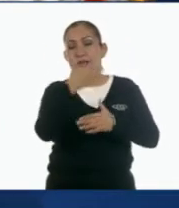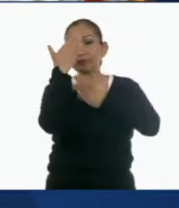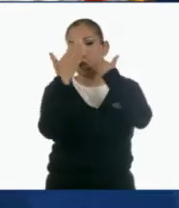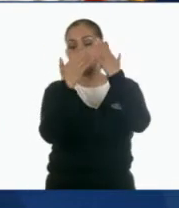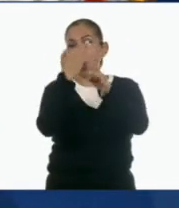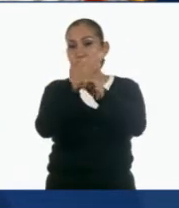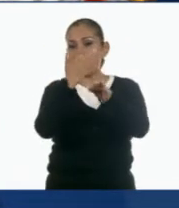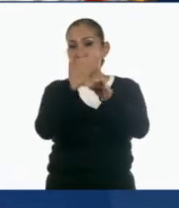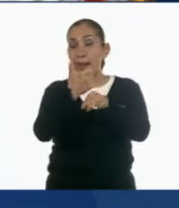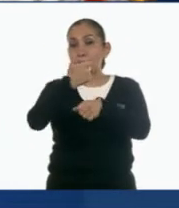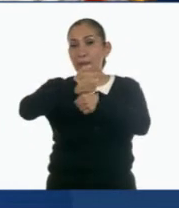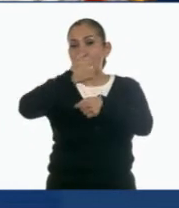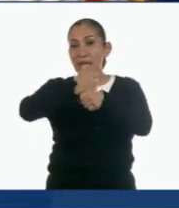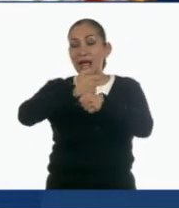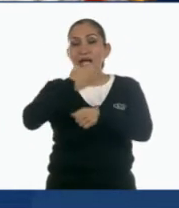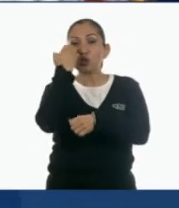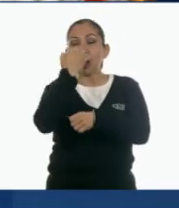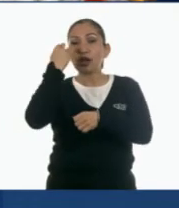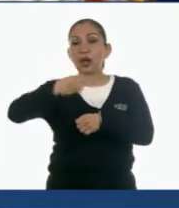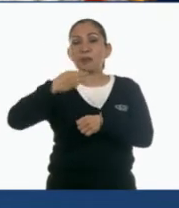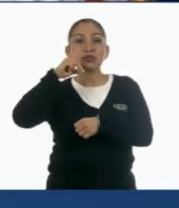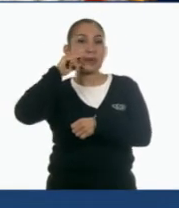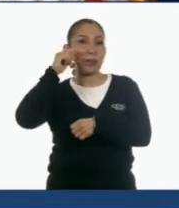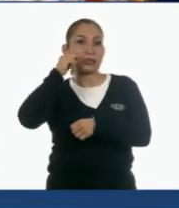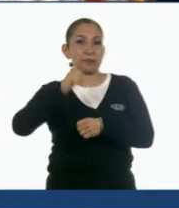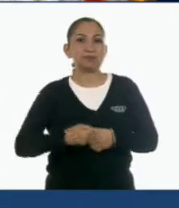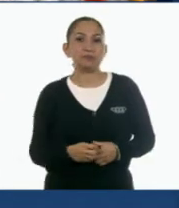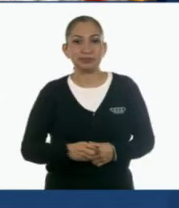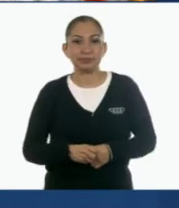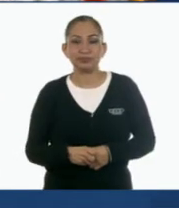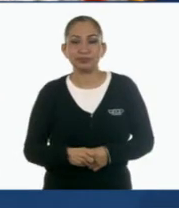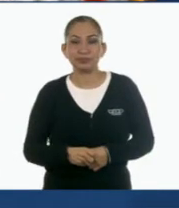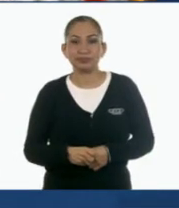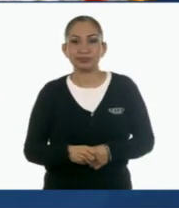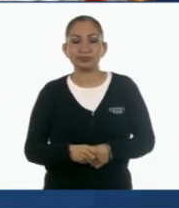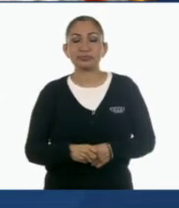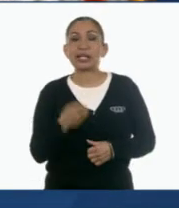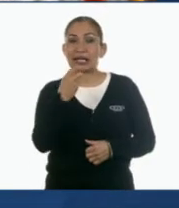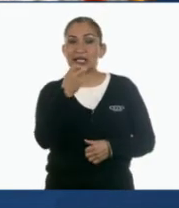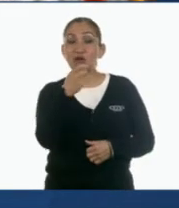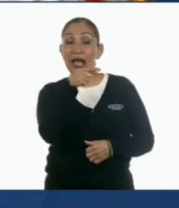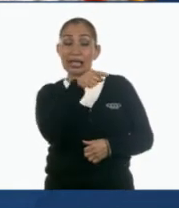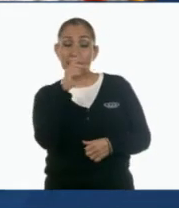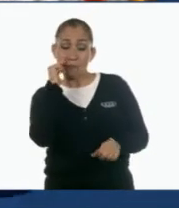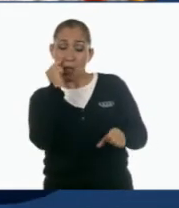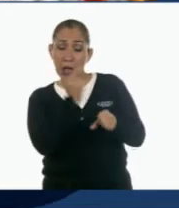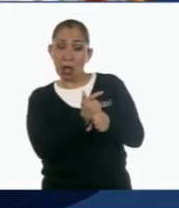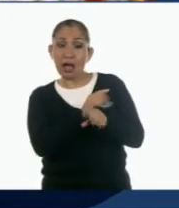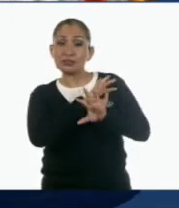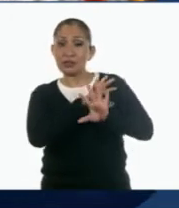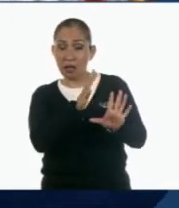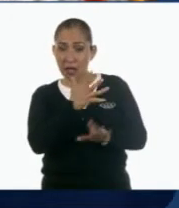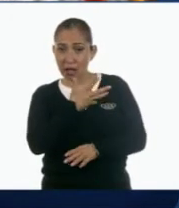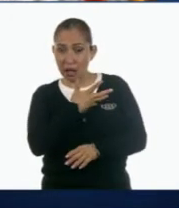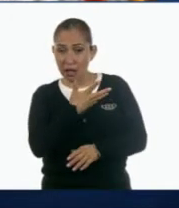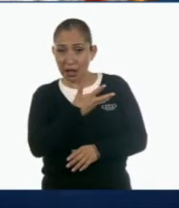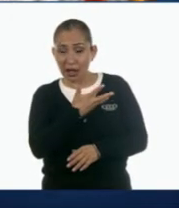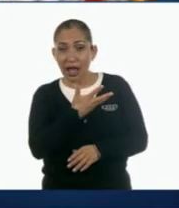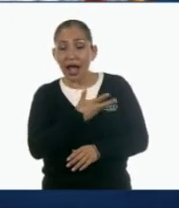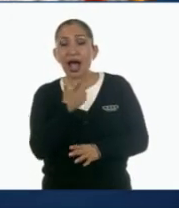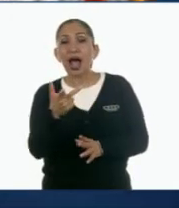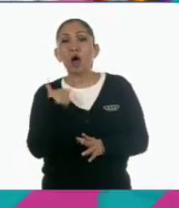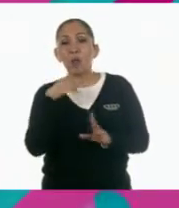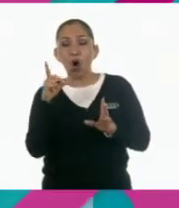estudia actualmente la primaria en la escuela Emiliano Zapata. Así es. Y aquí nos damos cuenta que ya tenemos